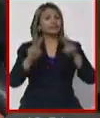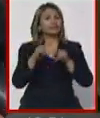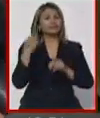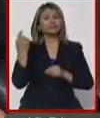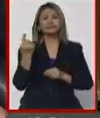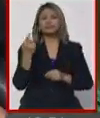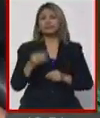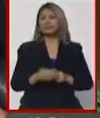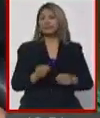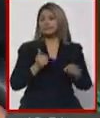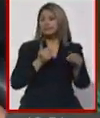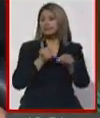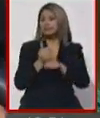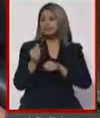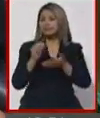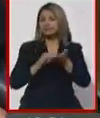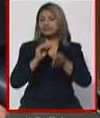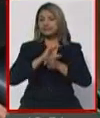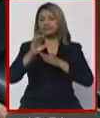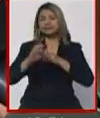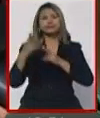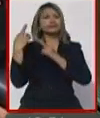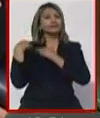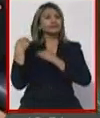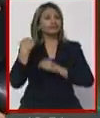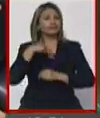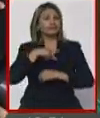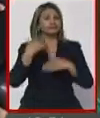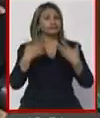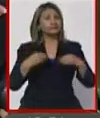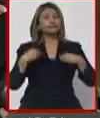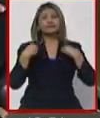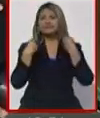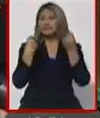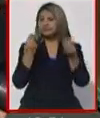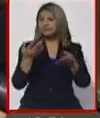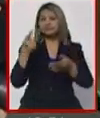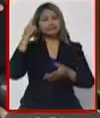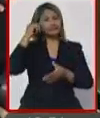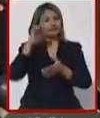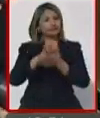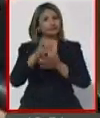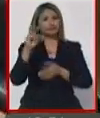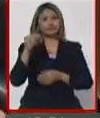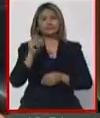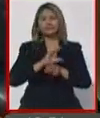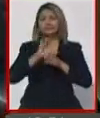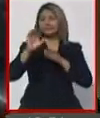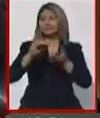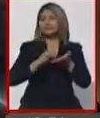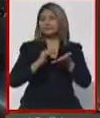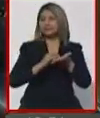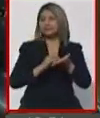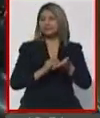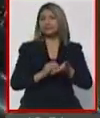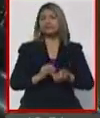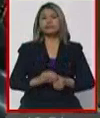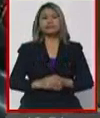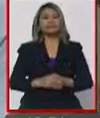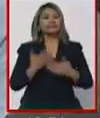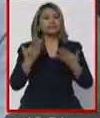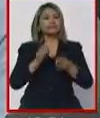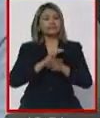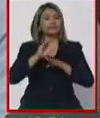solamente el delito de incumplimiento de deberes, cosa que nosotros hemos apelado. Nosotros creemos que no es solamente incumplimiento de deberes. En este caso,